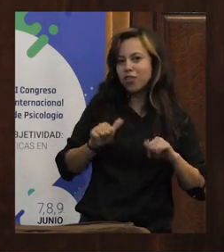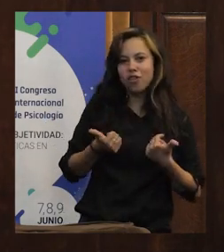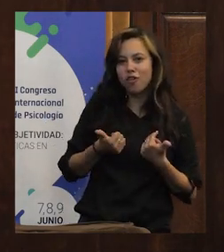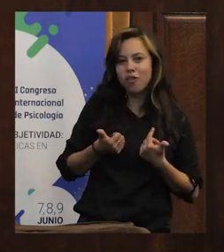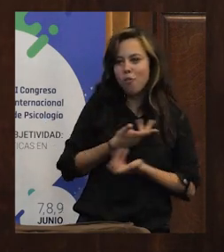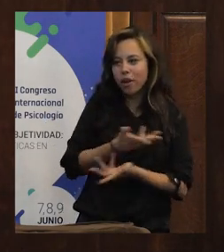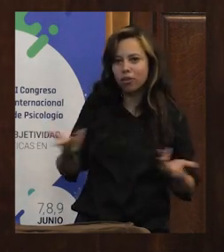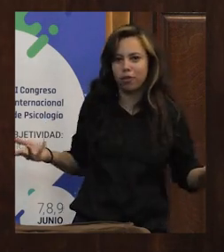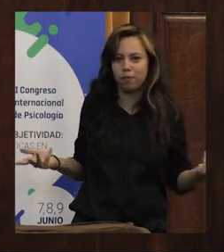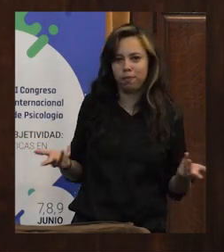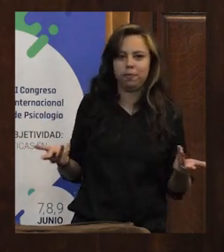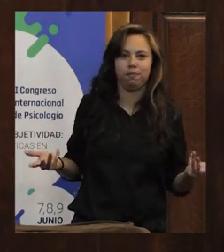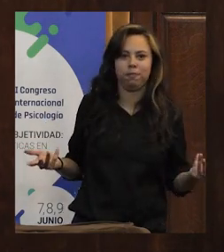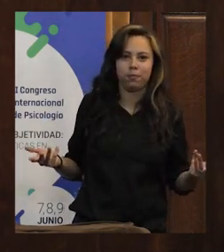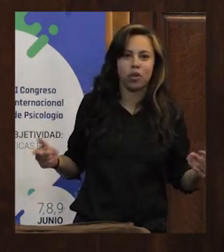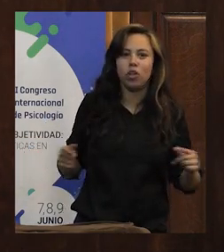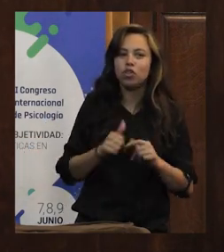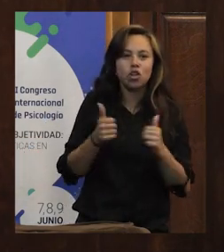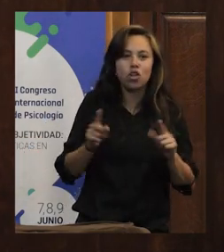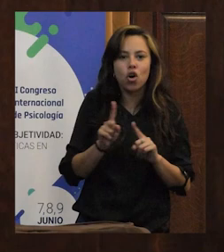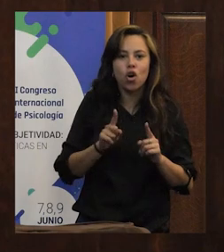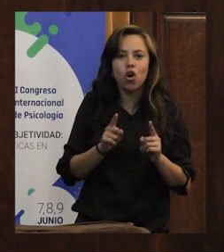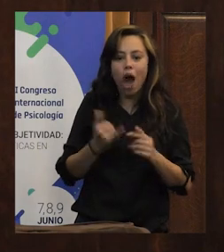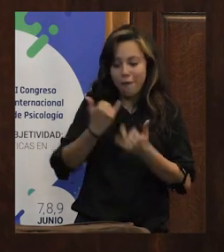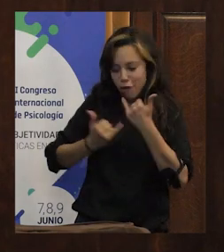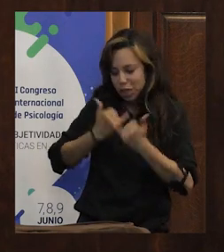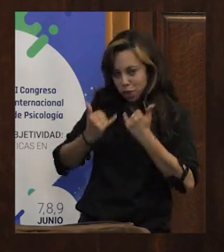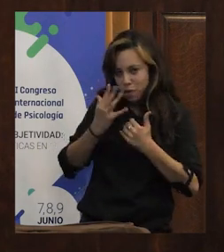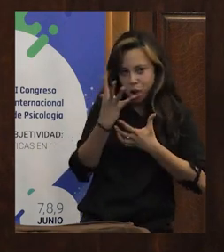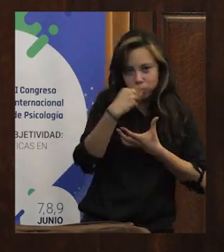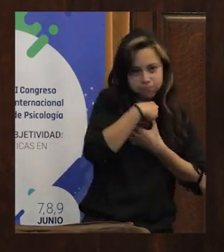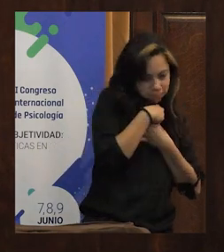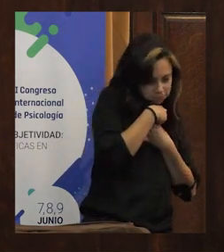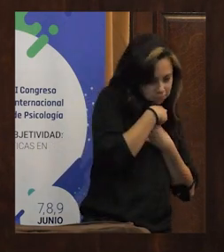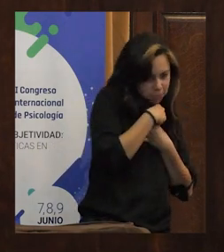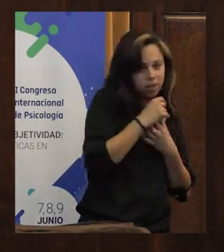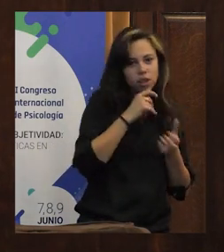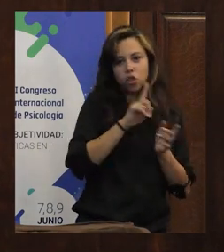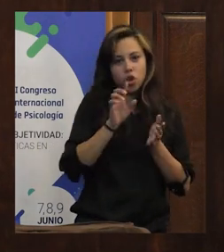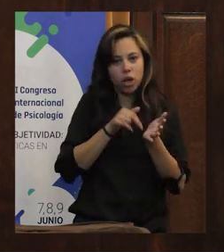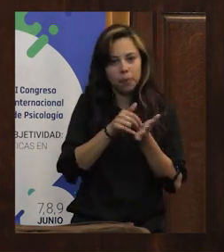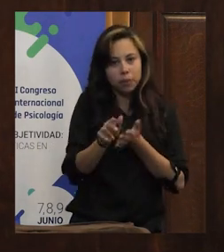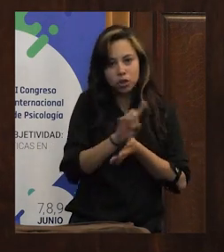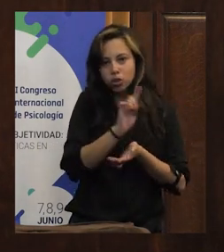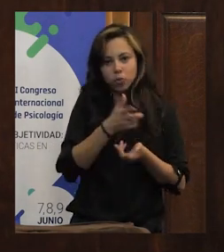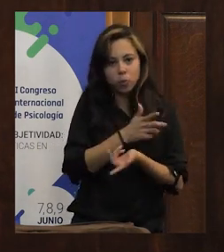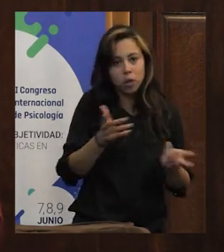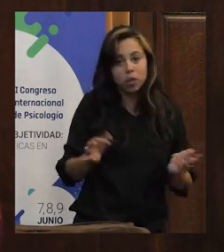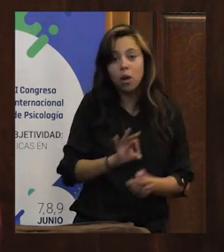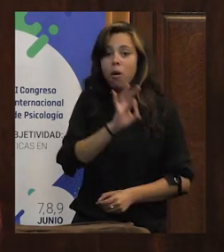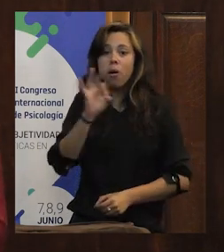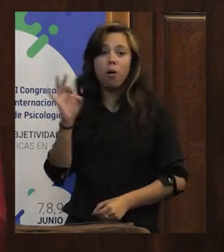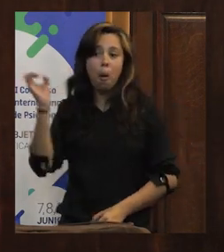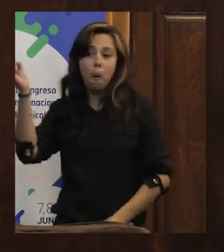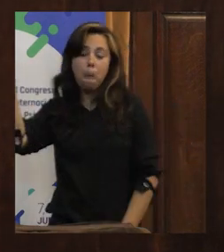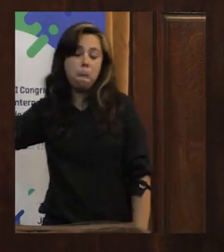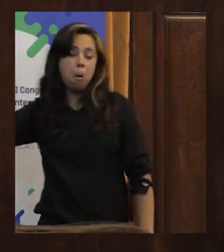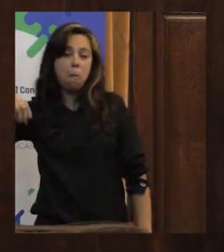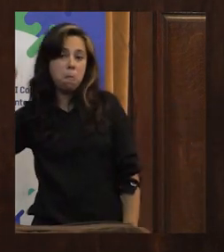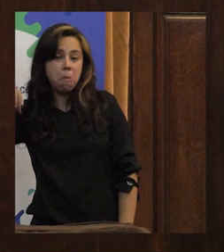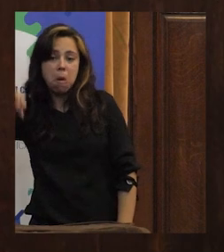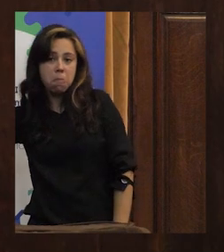en la información, o porque no tenemos información, ¿tá? Y esto no